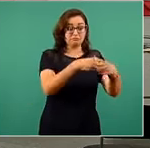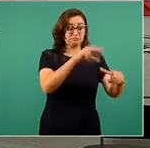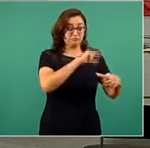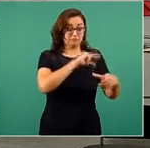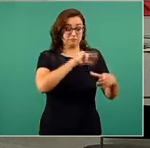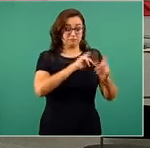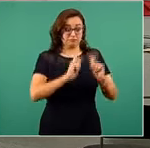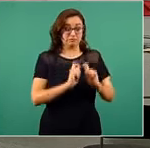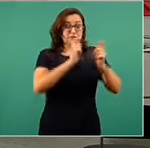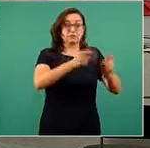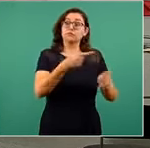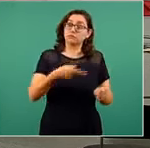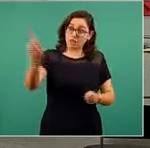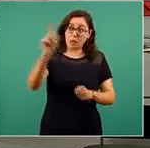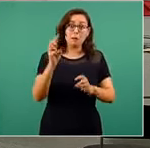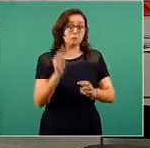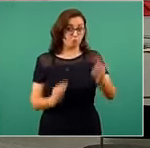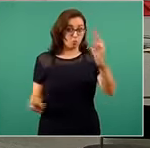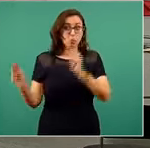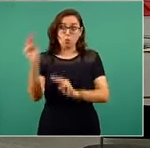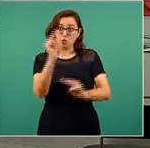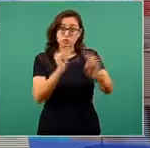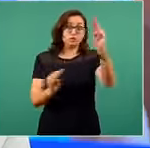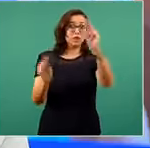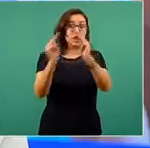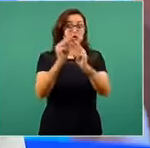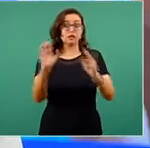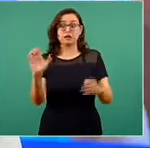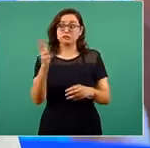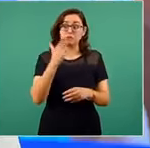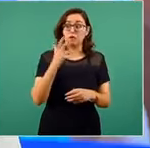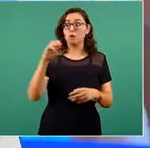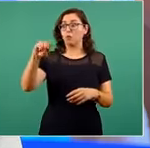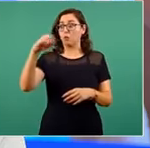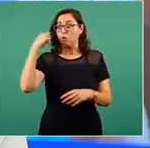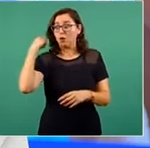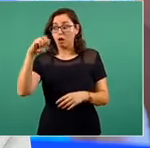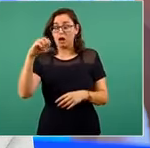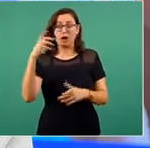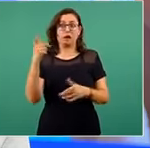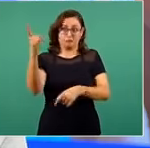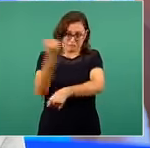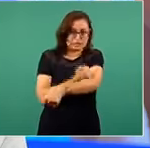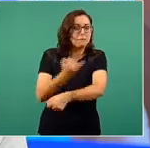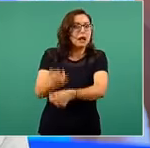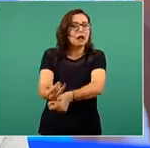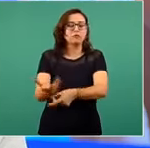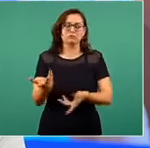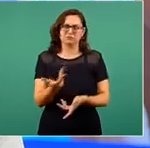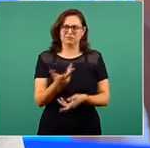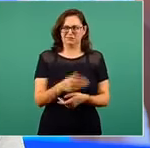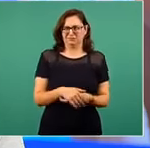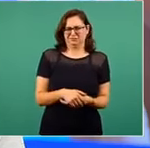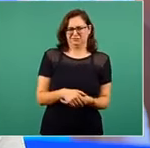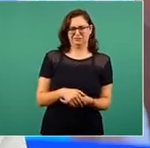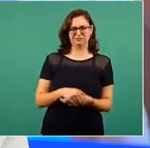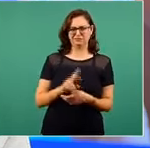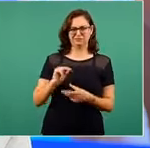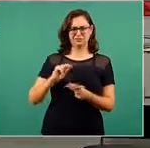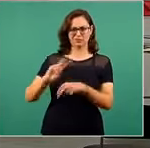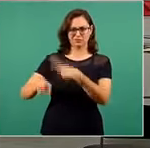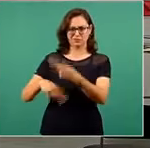Sierra Juárez de Oaxaca o a, ni siquiera a Iztapalapa, vaya, para dar servicios de salud